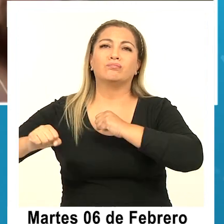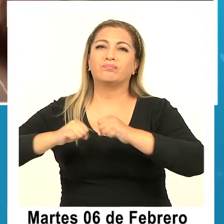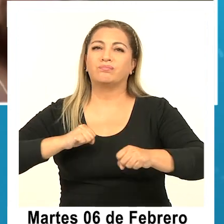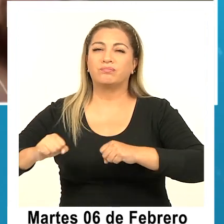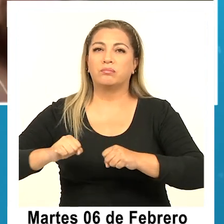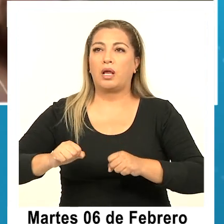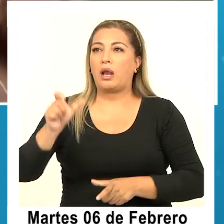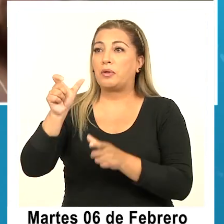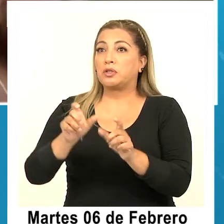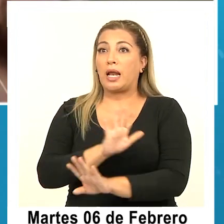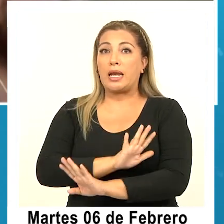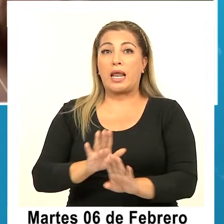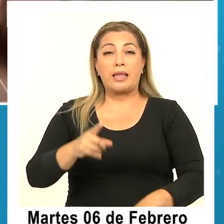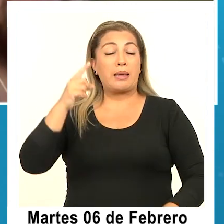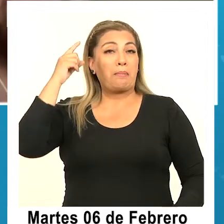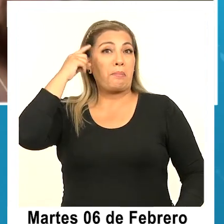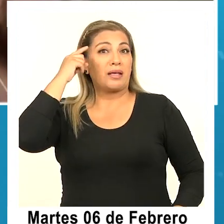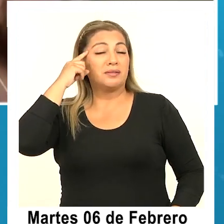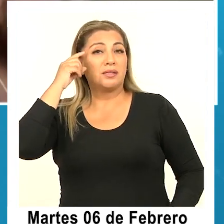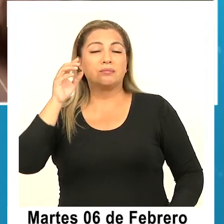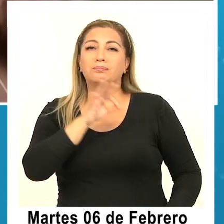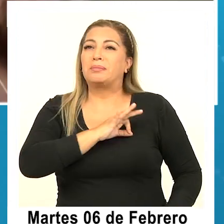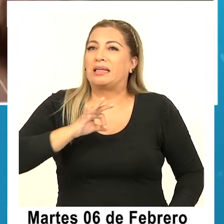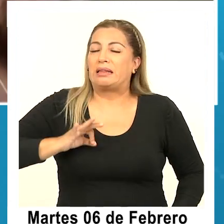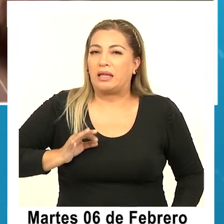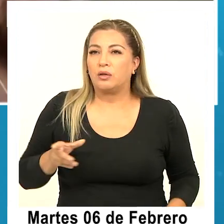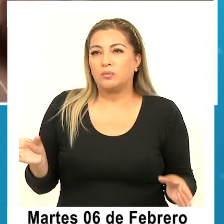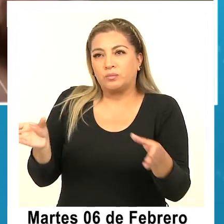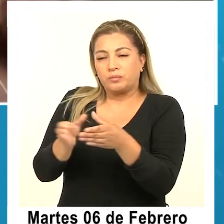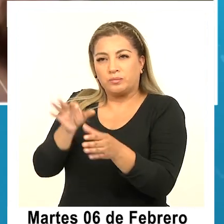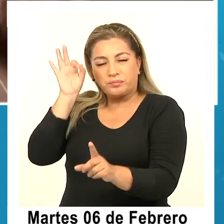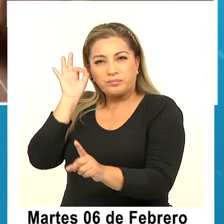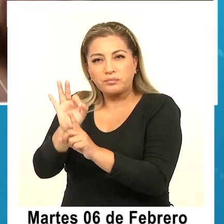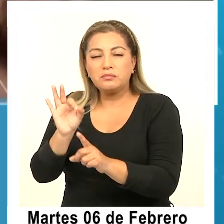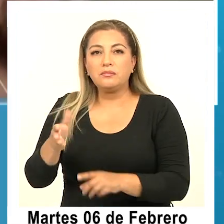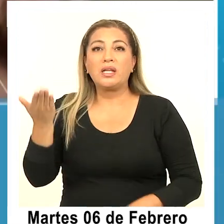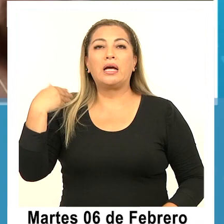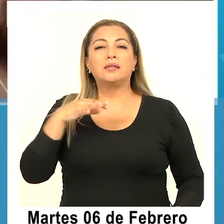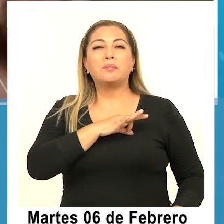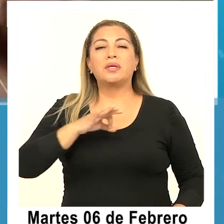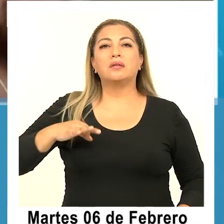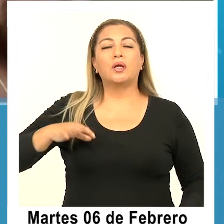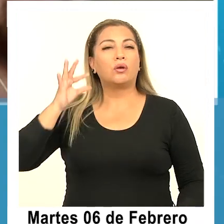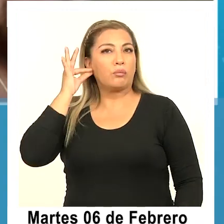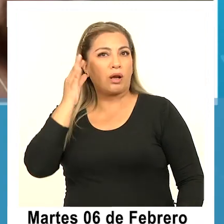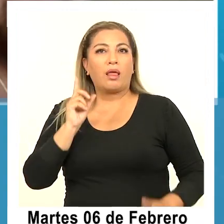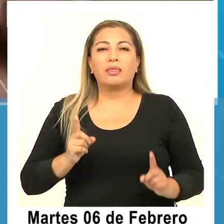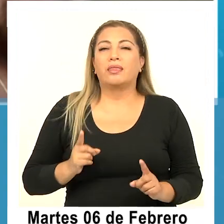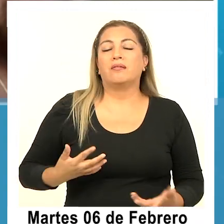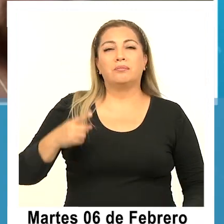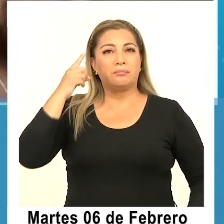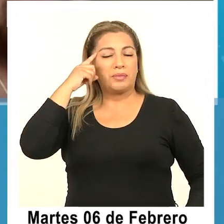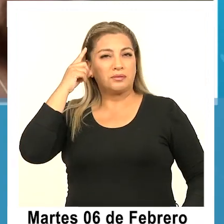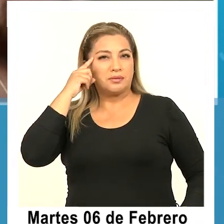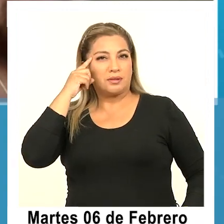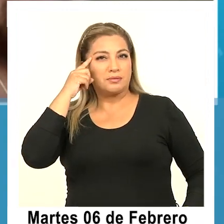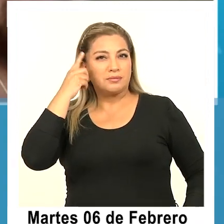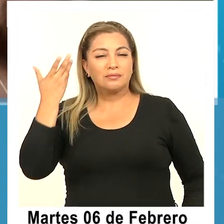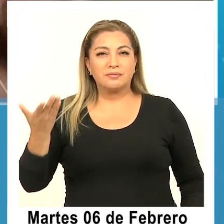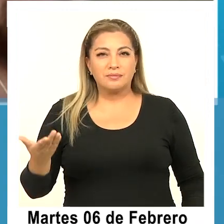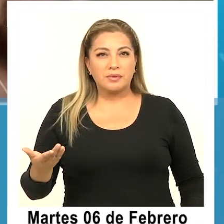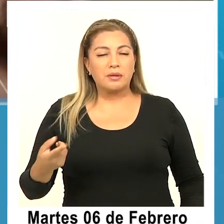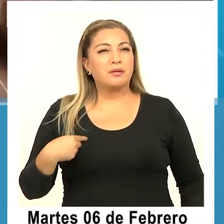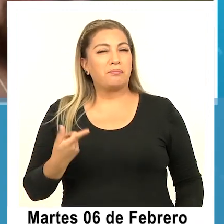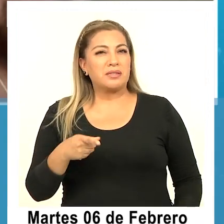todavía nadie piensa en un ministerio. Si con tanto afán se pensó en el Ministerio de la Mujer a justo título, también de un punto de vista pragmático, no sería